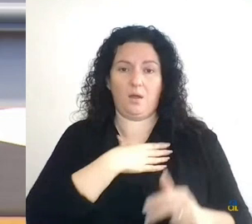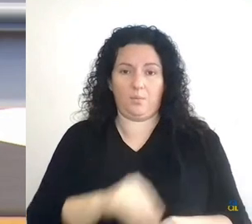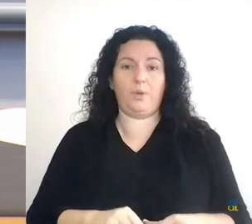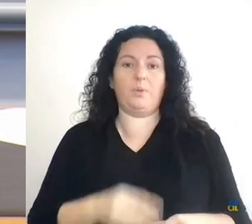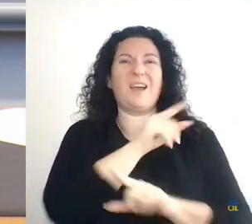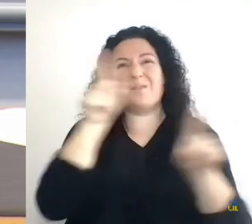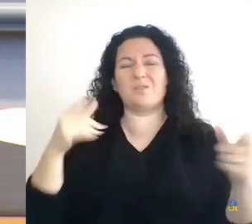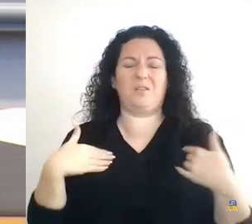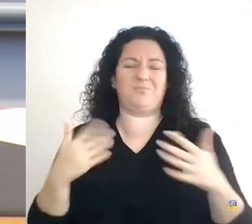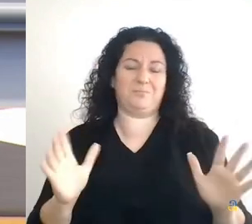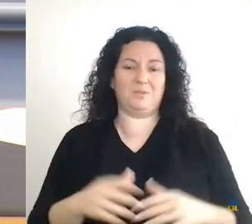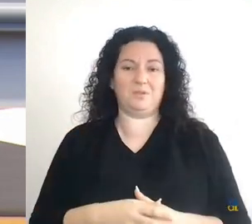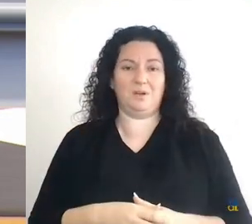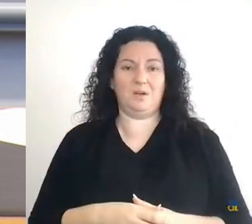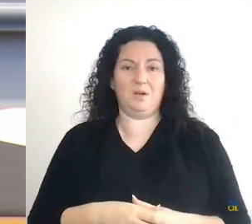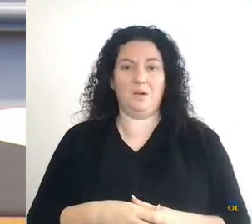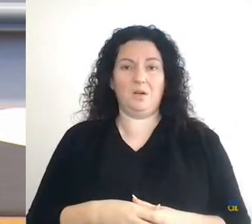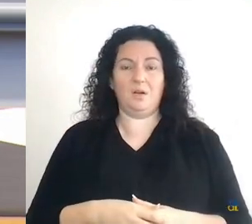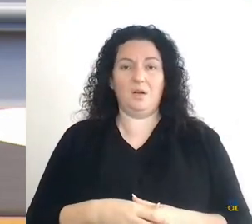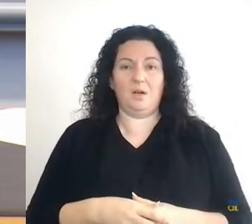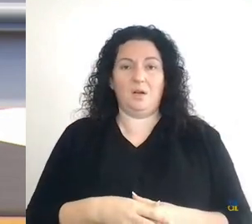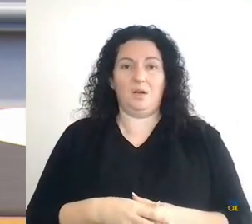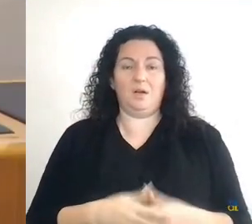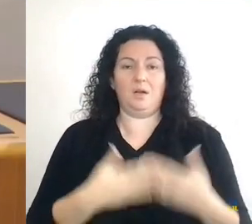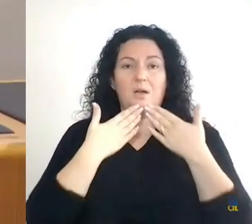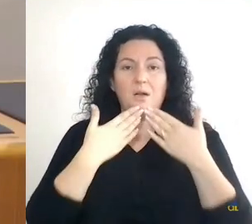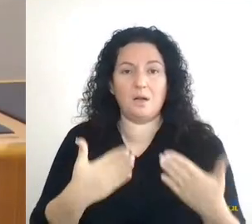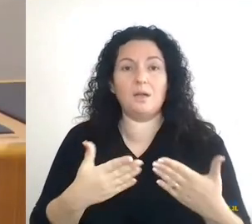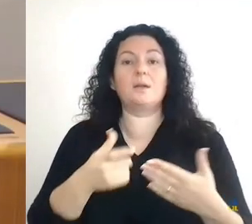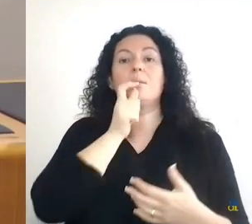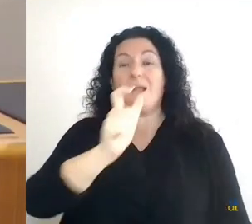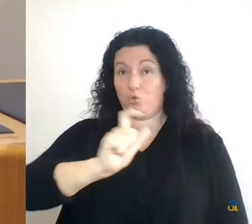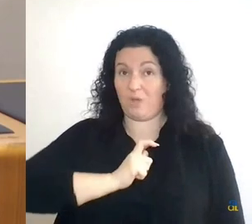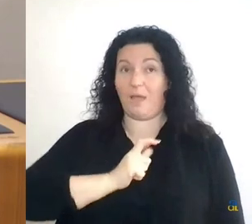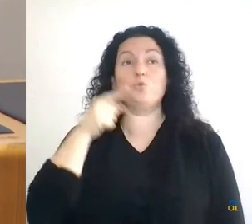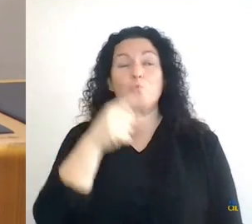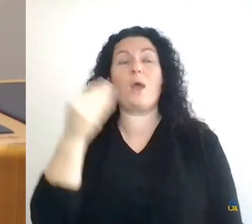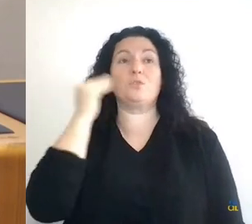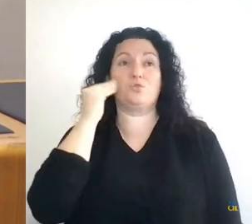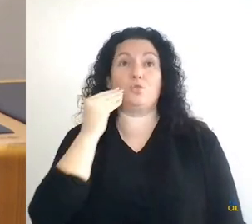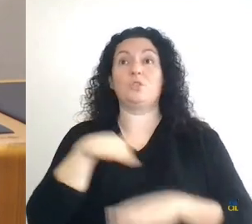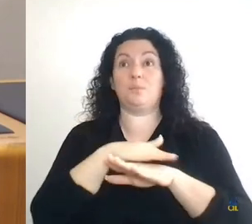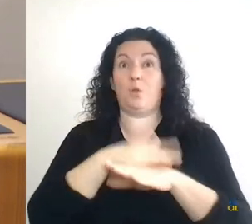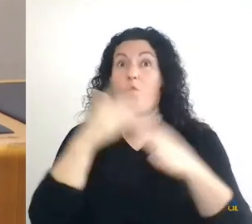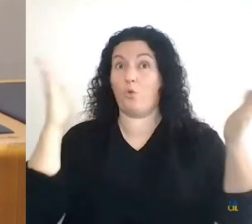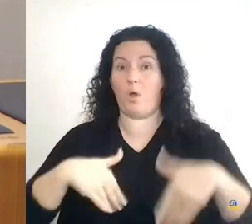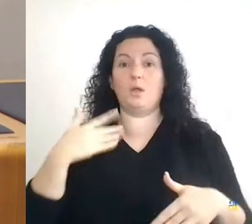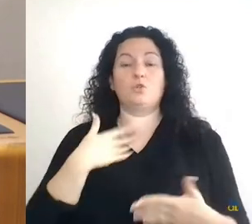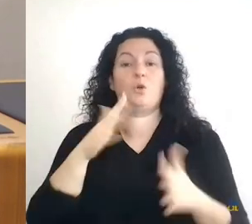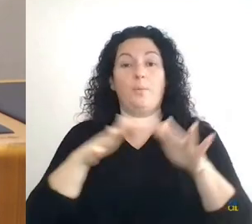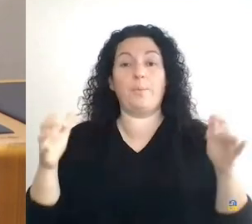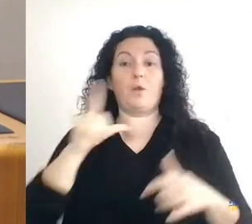personales. Gracias por apercibir de esta cuestión. Muy bien, se lo agradezco. Se me ha insultado, se me ha dicho, tú eres tonto, y si no hay unas disculpas, abandono el pleno. Y por lo tanto, como no hay